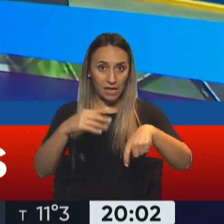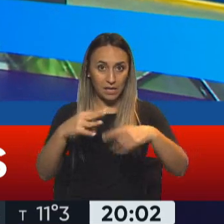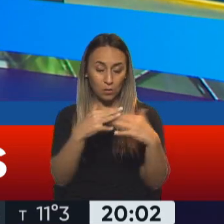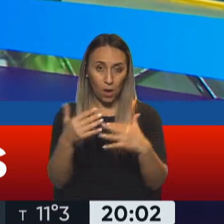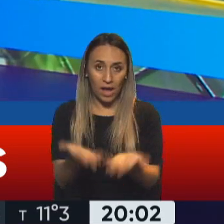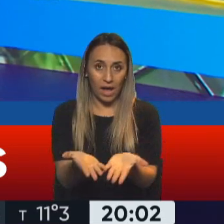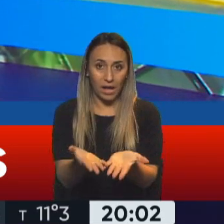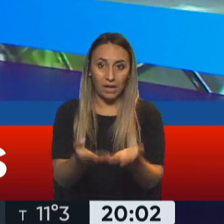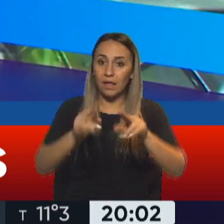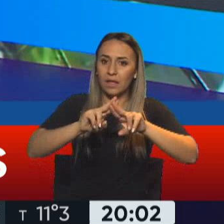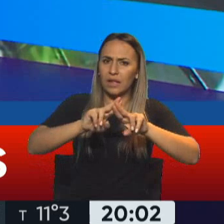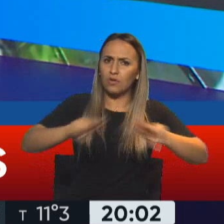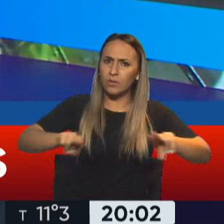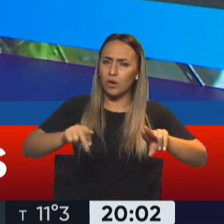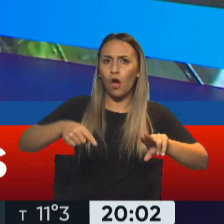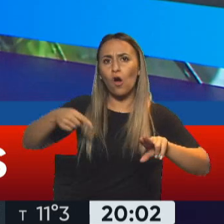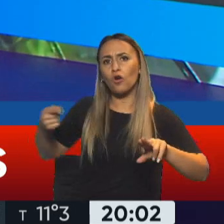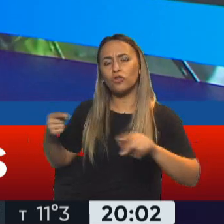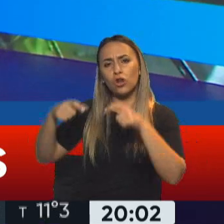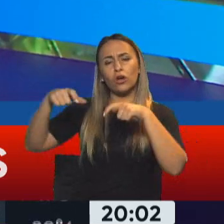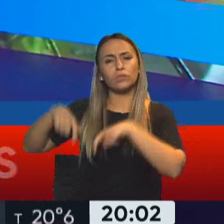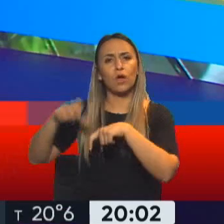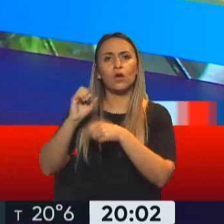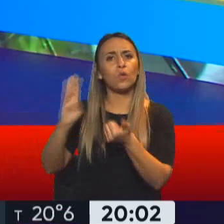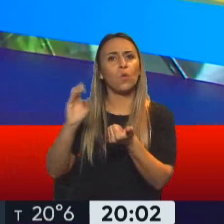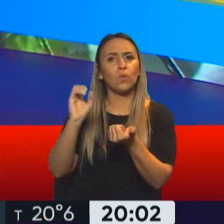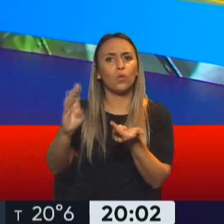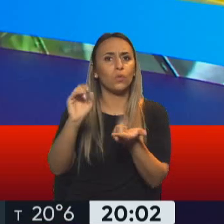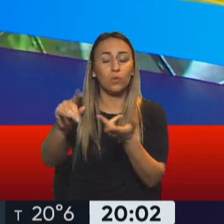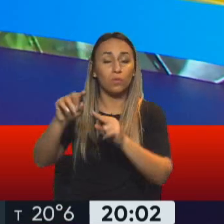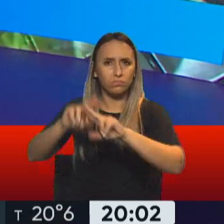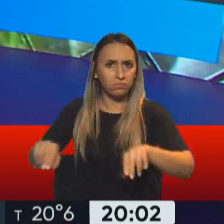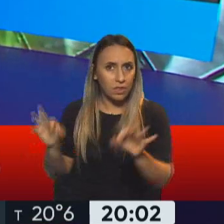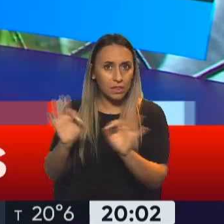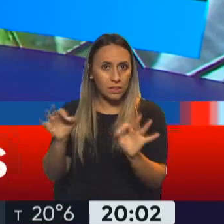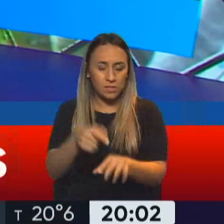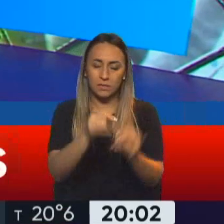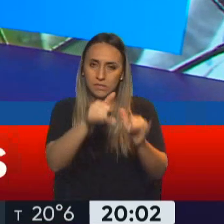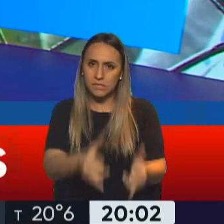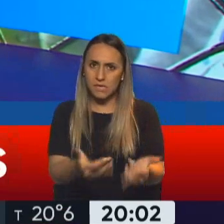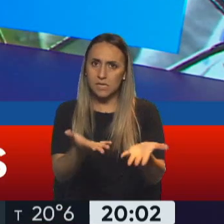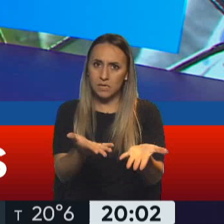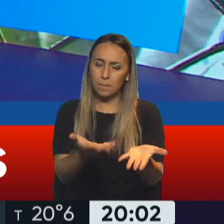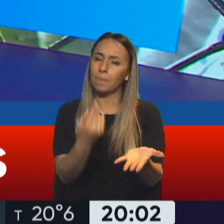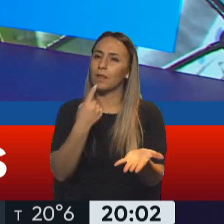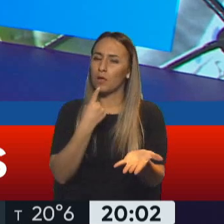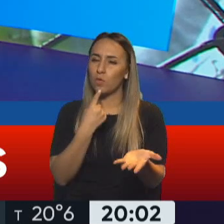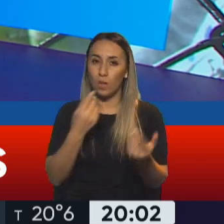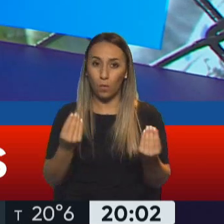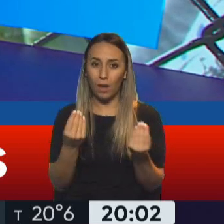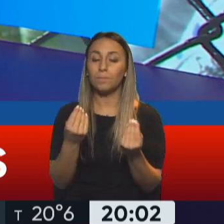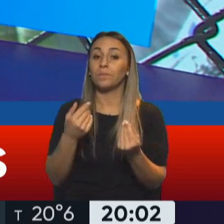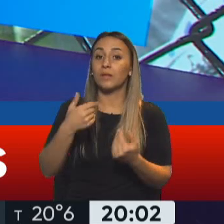a diferencia de los otros allanamientos realizados en las últimas semanas. Recordá, Gabriel, que una duda era si